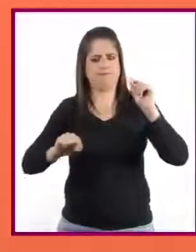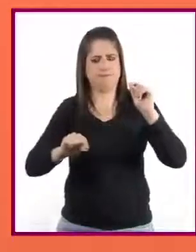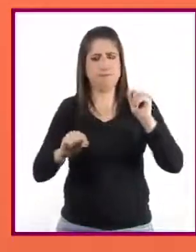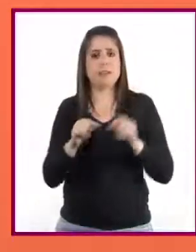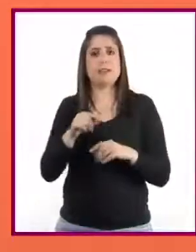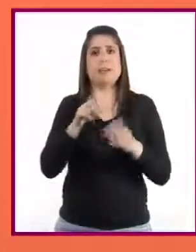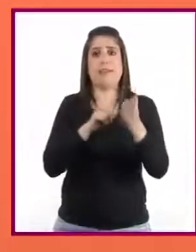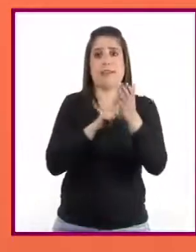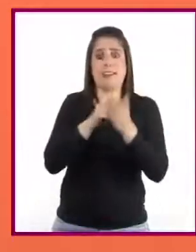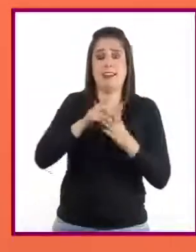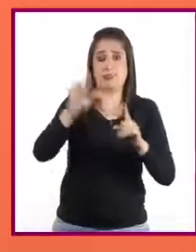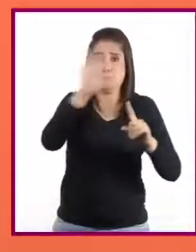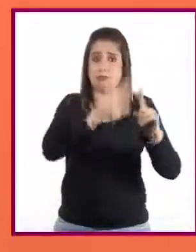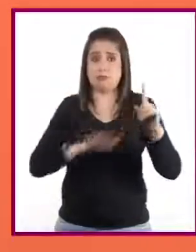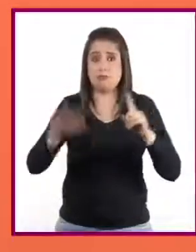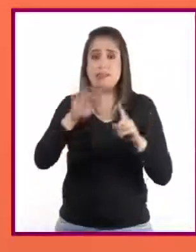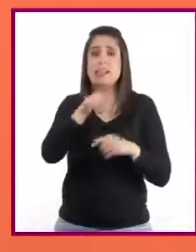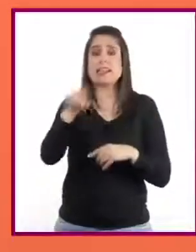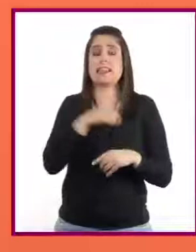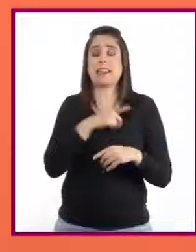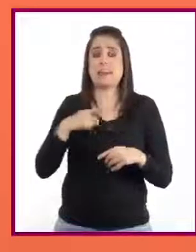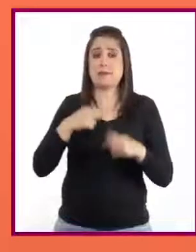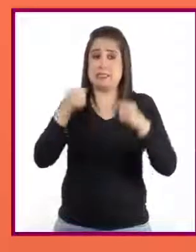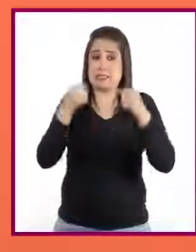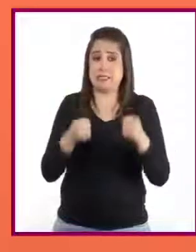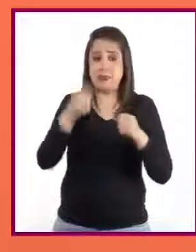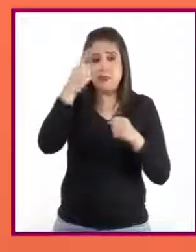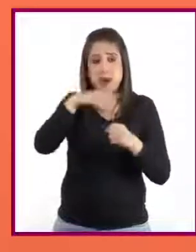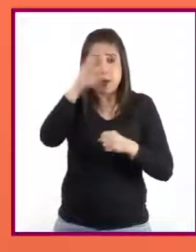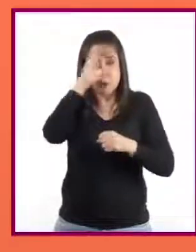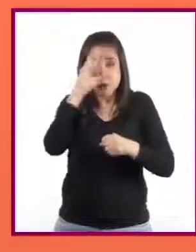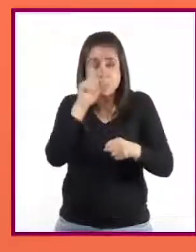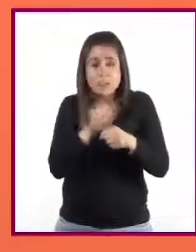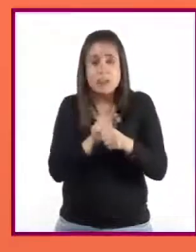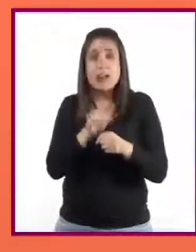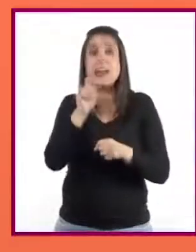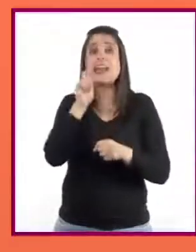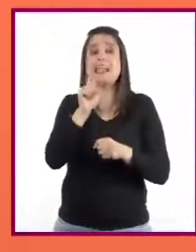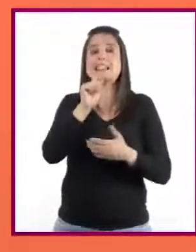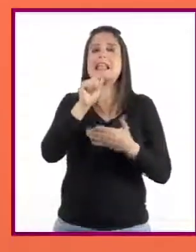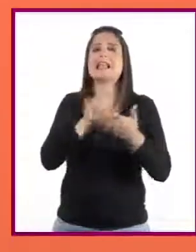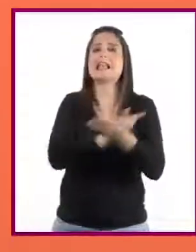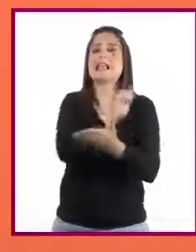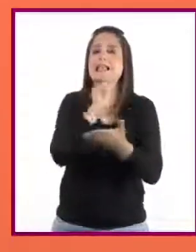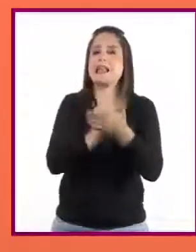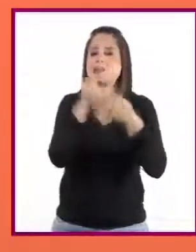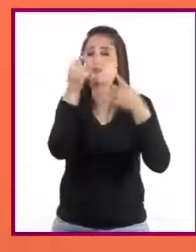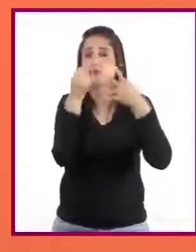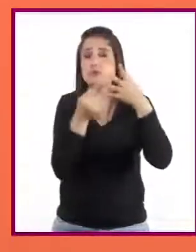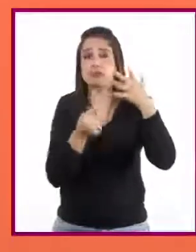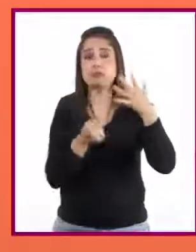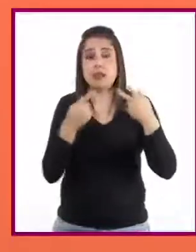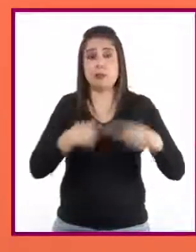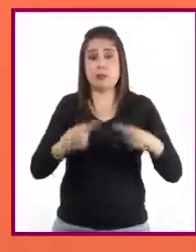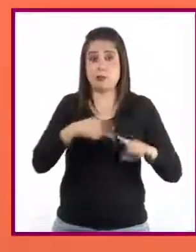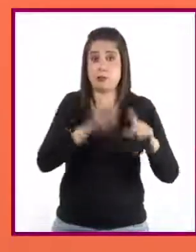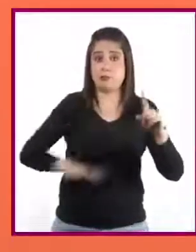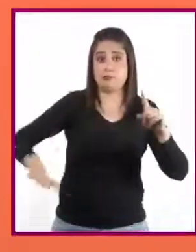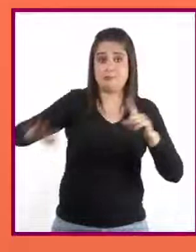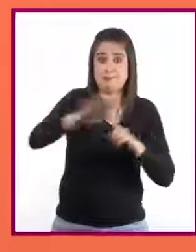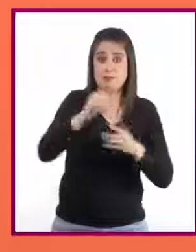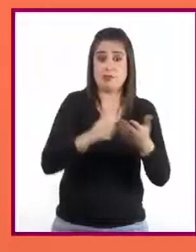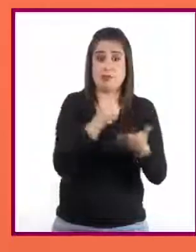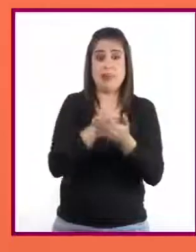Necesitamos que la sociedad tenga la convicción de entrar a una cultura de la legalidad con la que las y los ciudadanos y